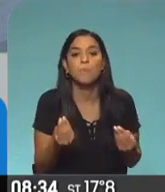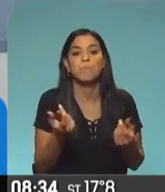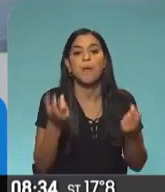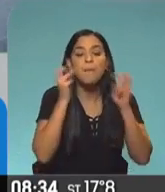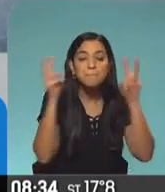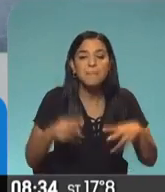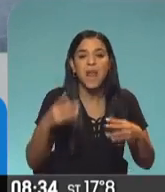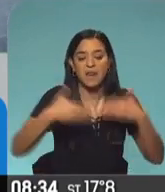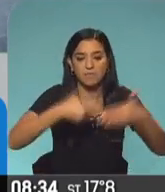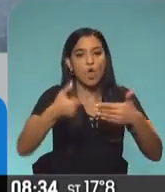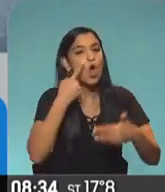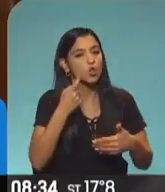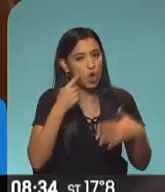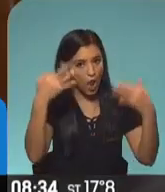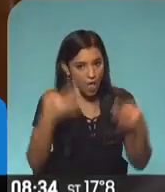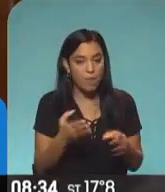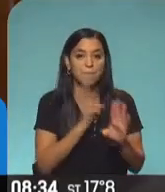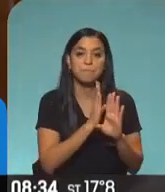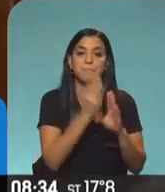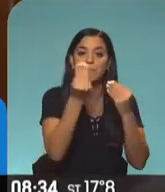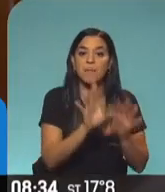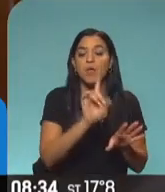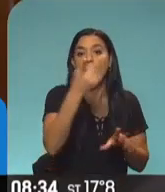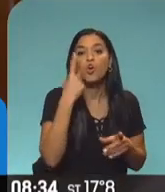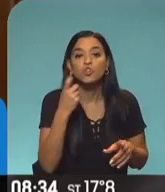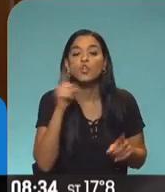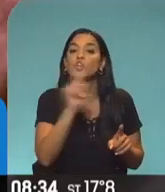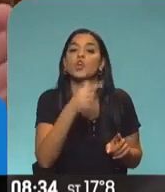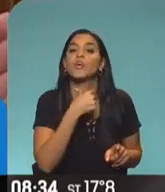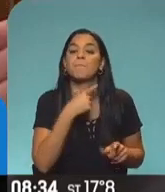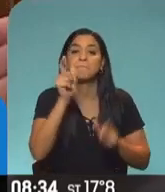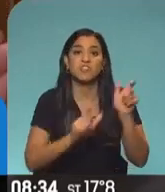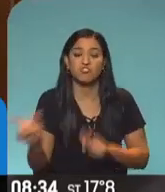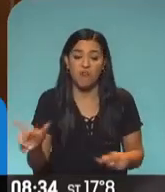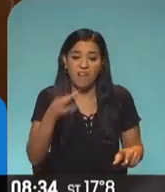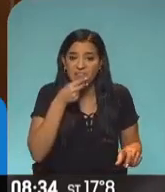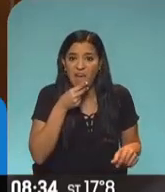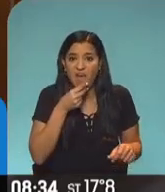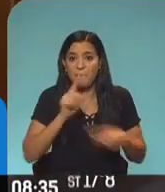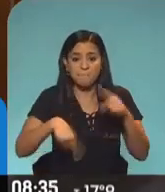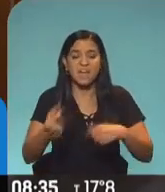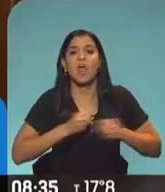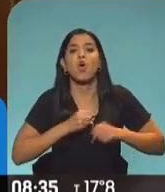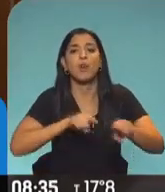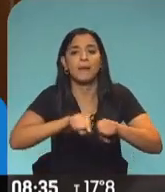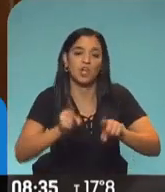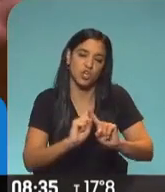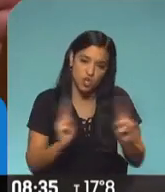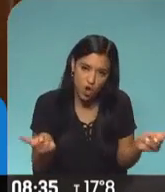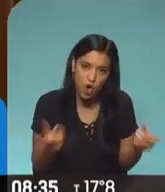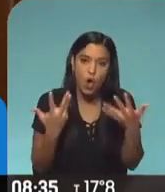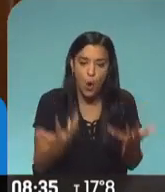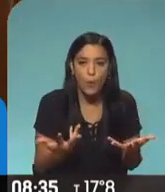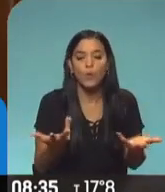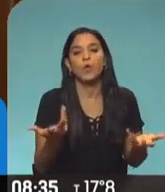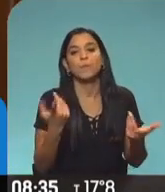programa regulado y controlado. Al principio controlado, o sea, uno no quiere que una persona que nunca hizo nada en la vida corra mañana una maratón. O sea, hay que analizar